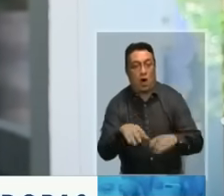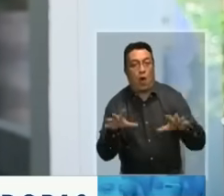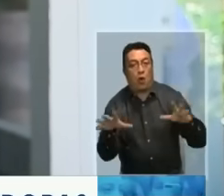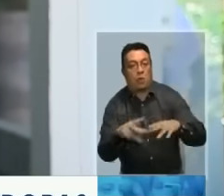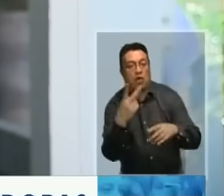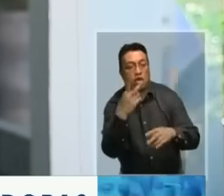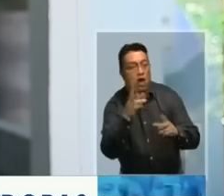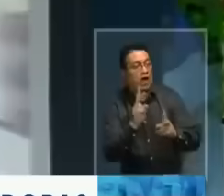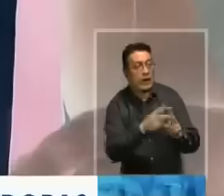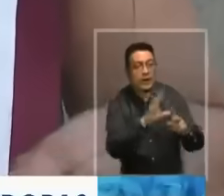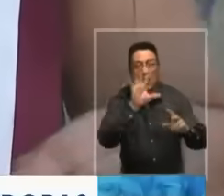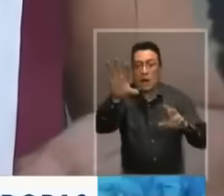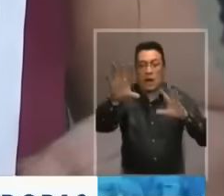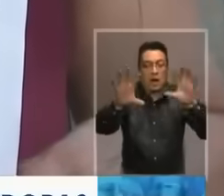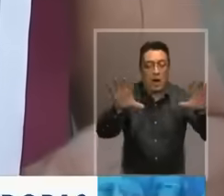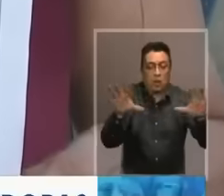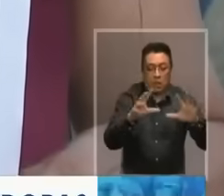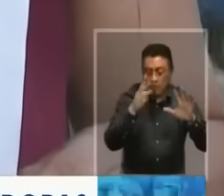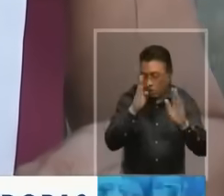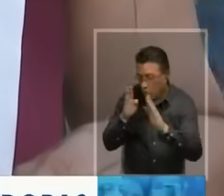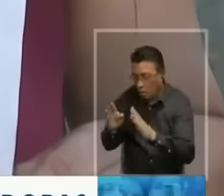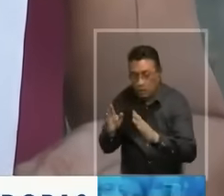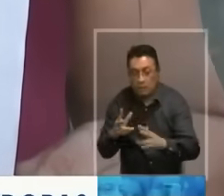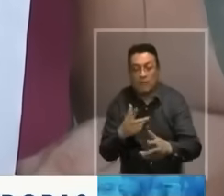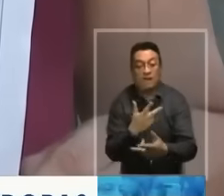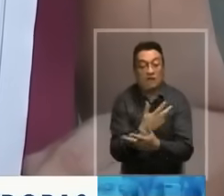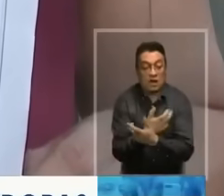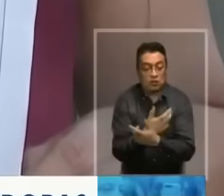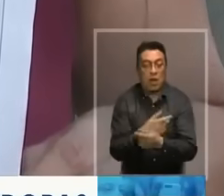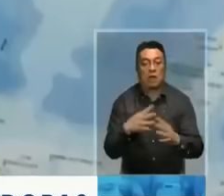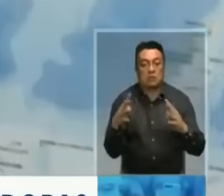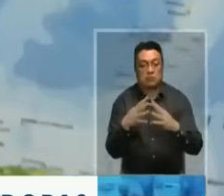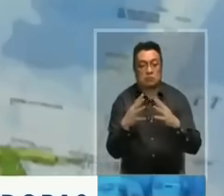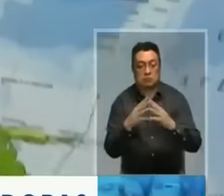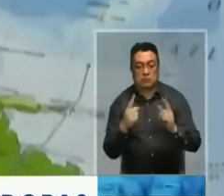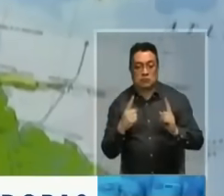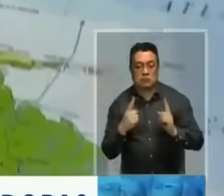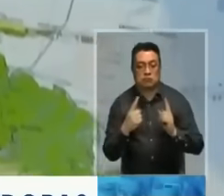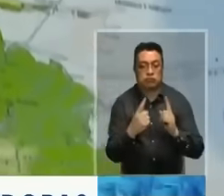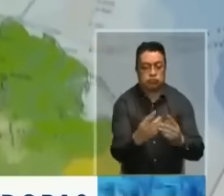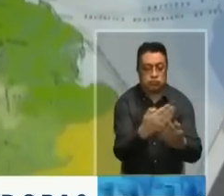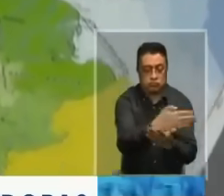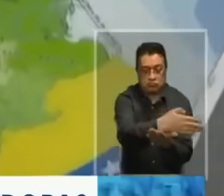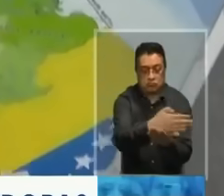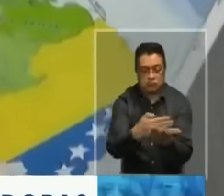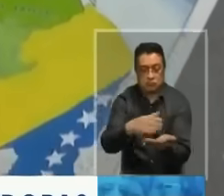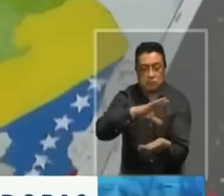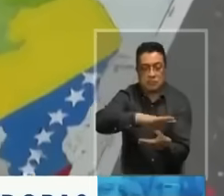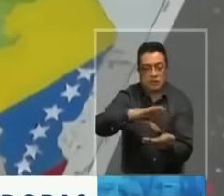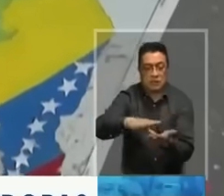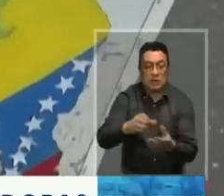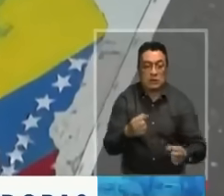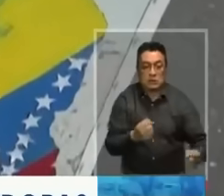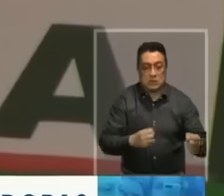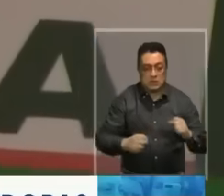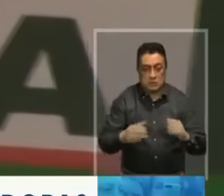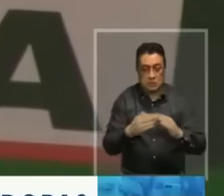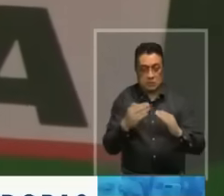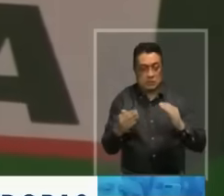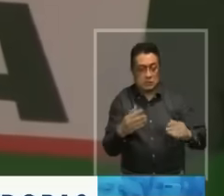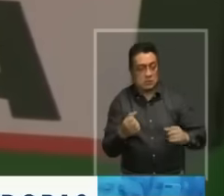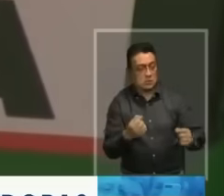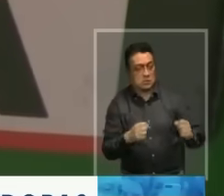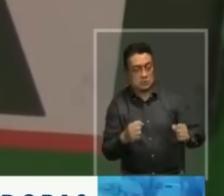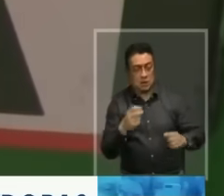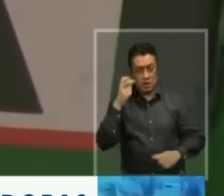guerras muy importantes Venezuela movilizó sus tropas hacia la frontera con esquivo y pone nerviosos a sus vecinos